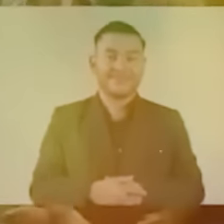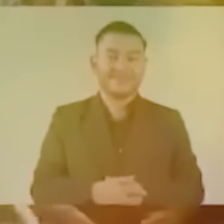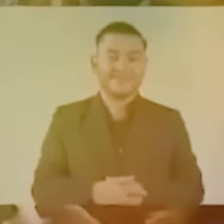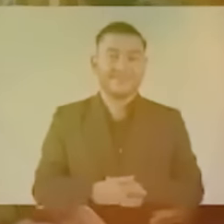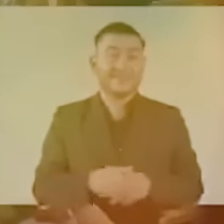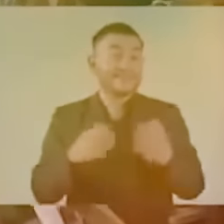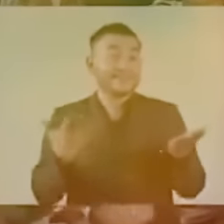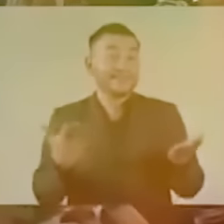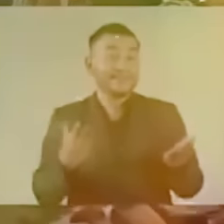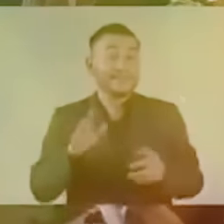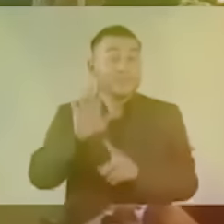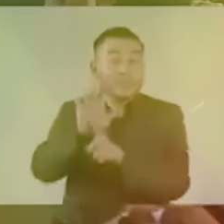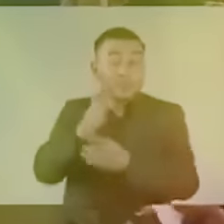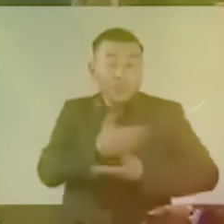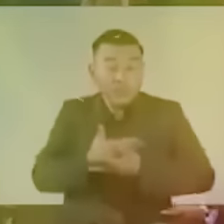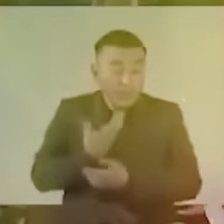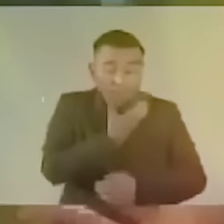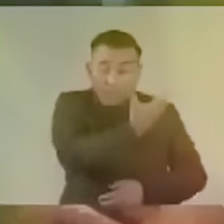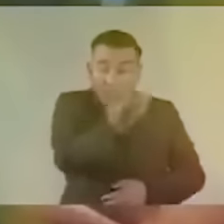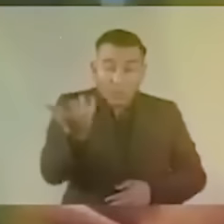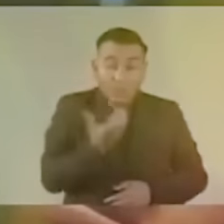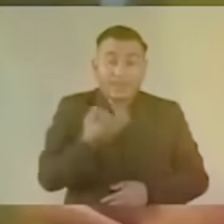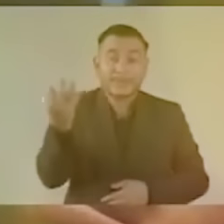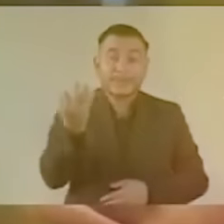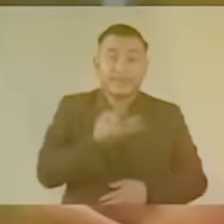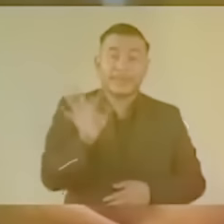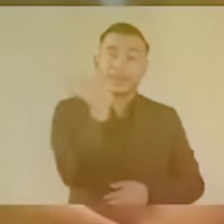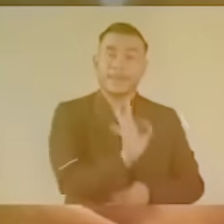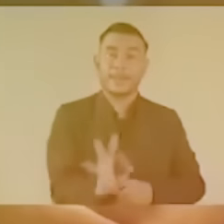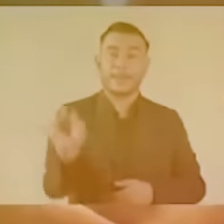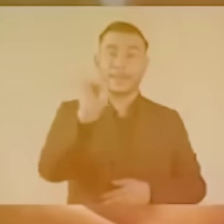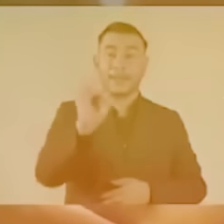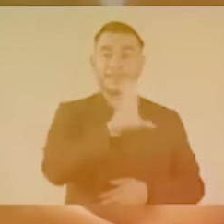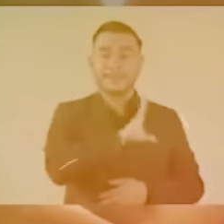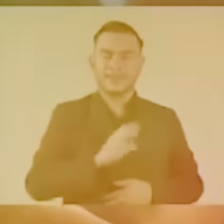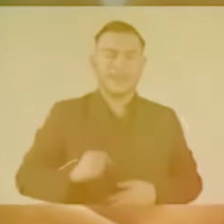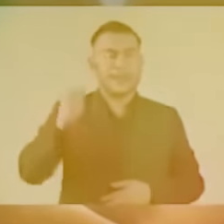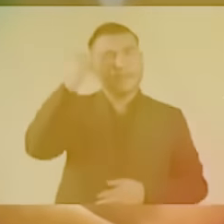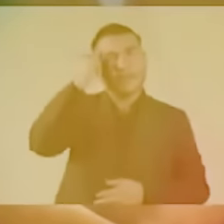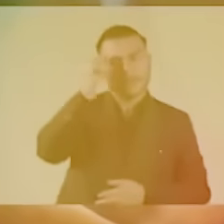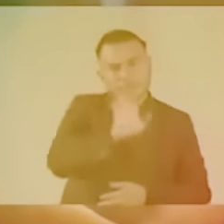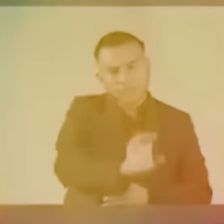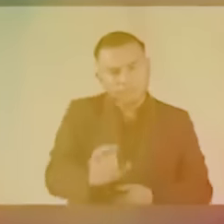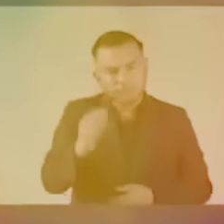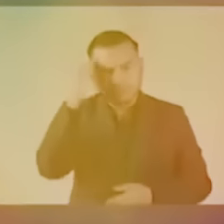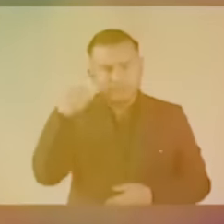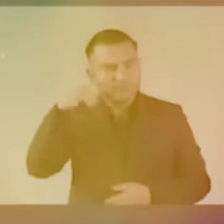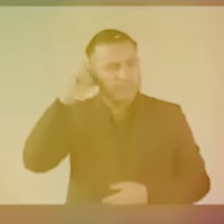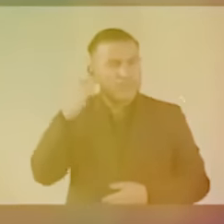Y por ella y por los hijos de todos tenemos que hacer un mejor país. Piensen en un niño, en una niña, piensen en un